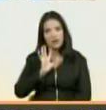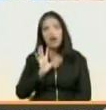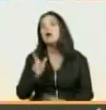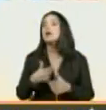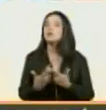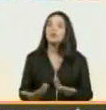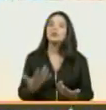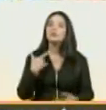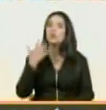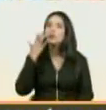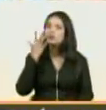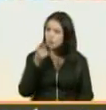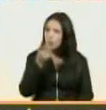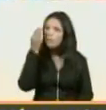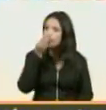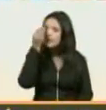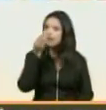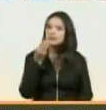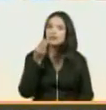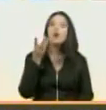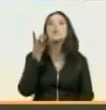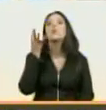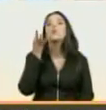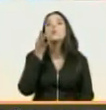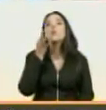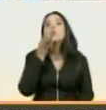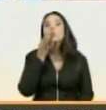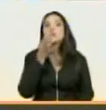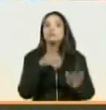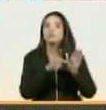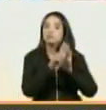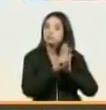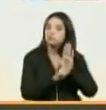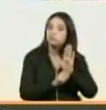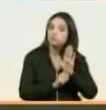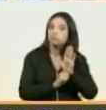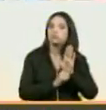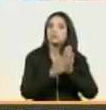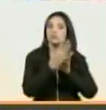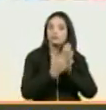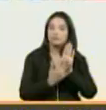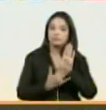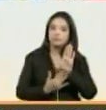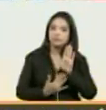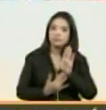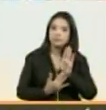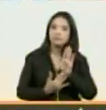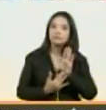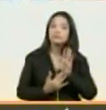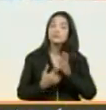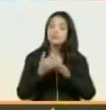una persona que tiene dentro de la esfera sus atribuciones constitucionales la facultad potestativa para la